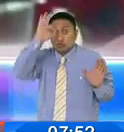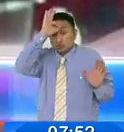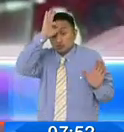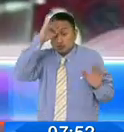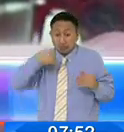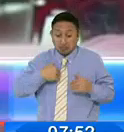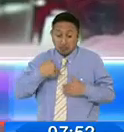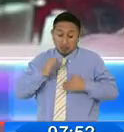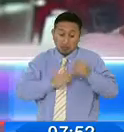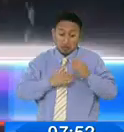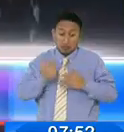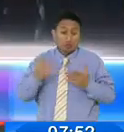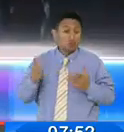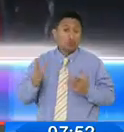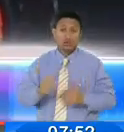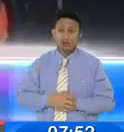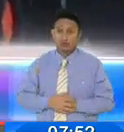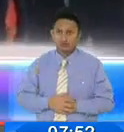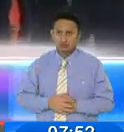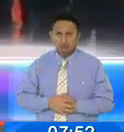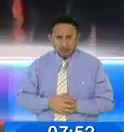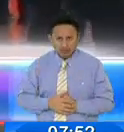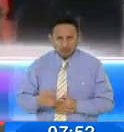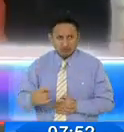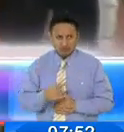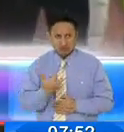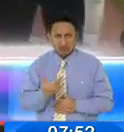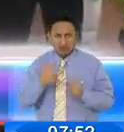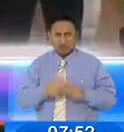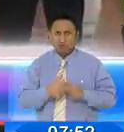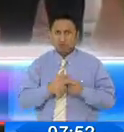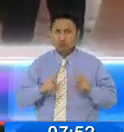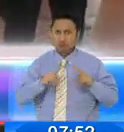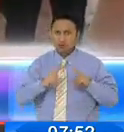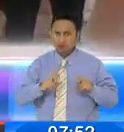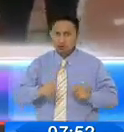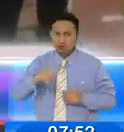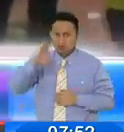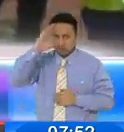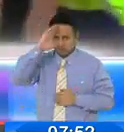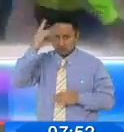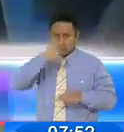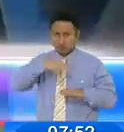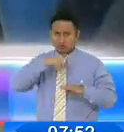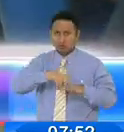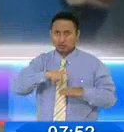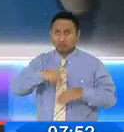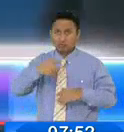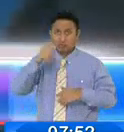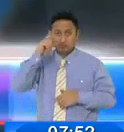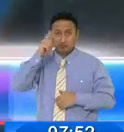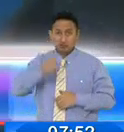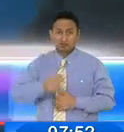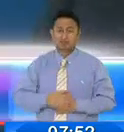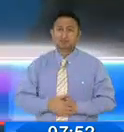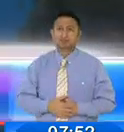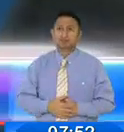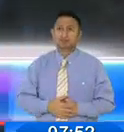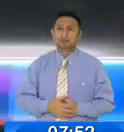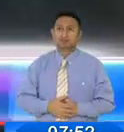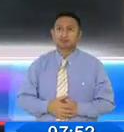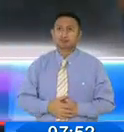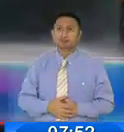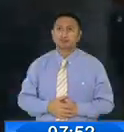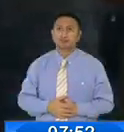que no tienen registro? El caso ya está siendo investigado por la Policía Nacional y Fiscalía, informó